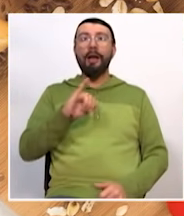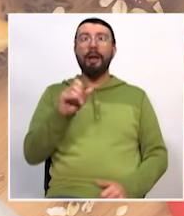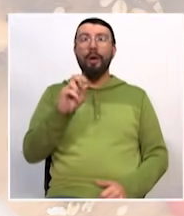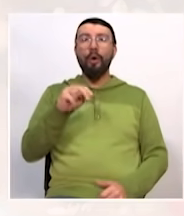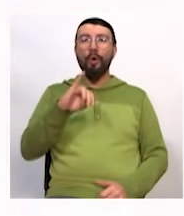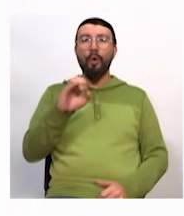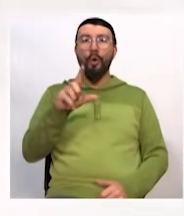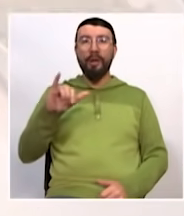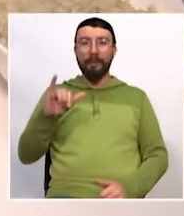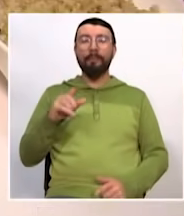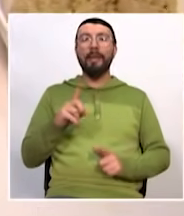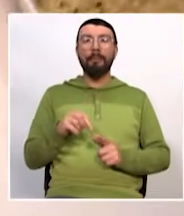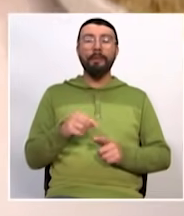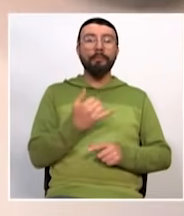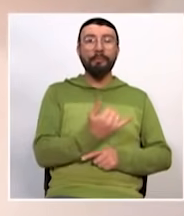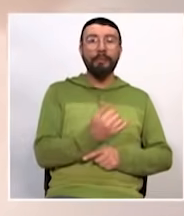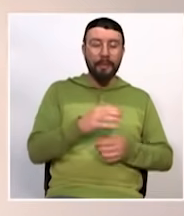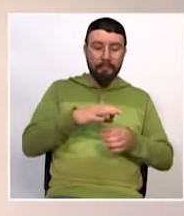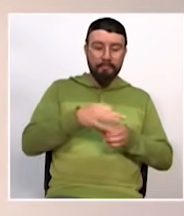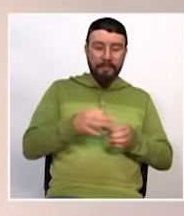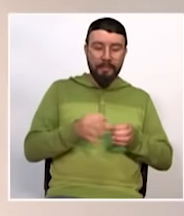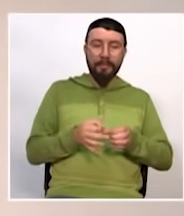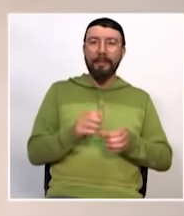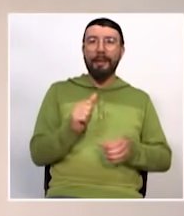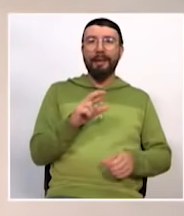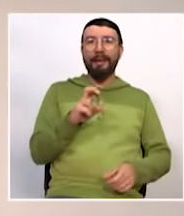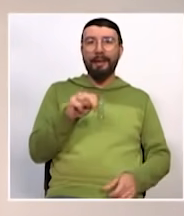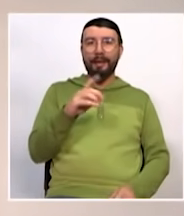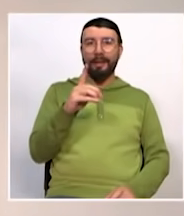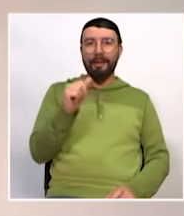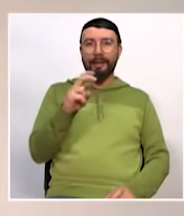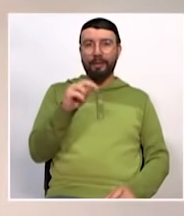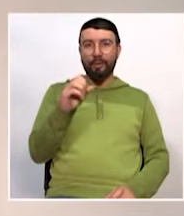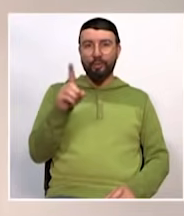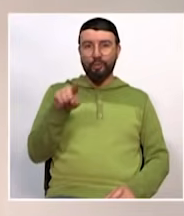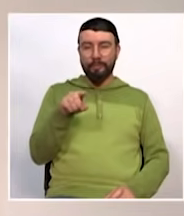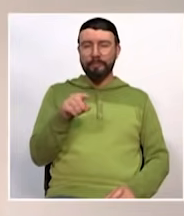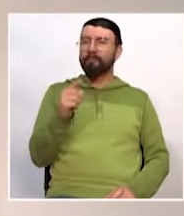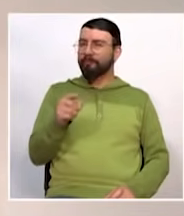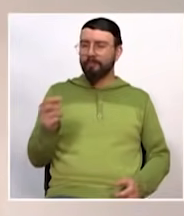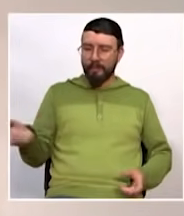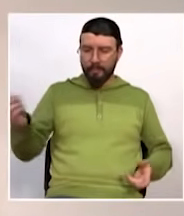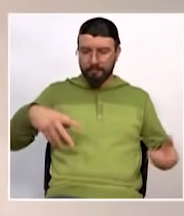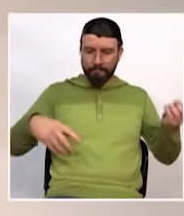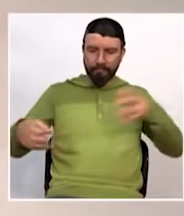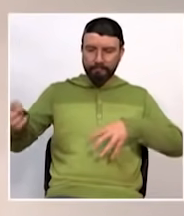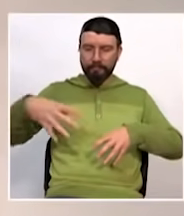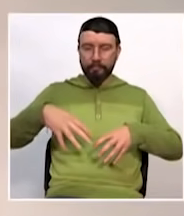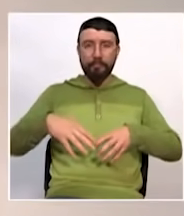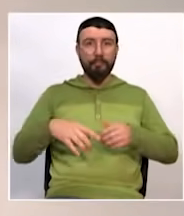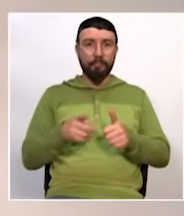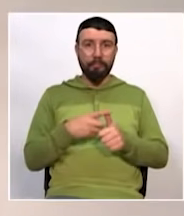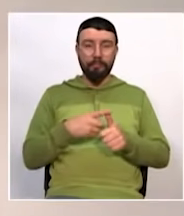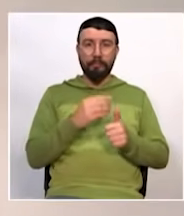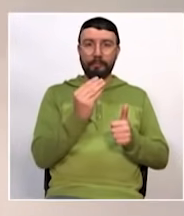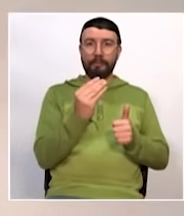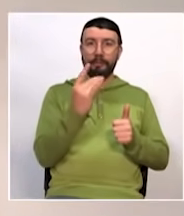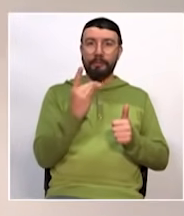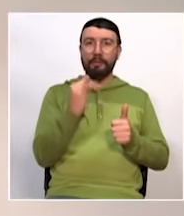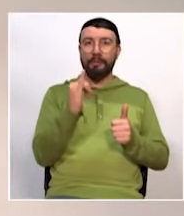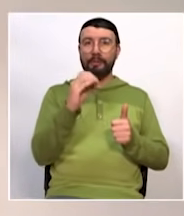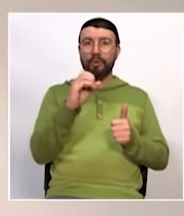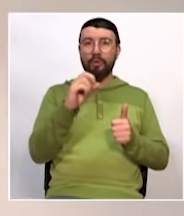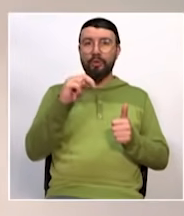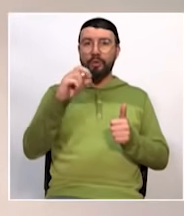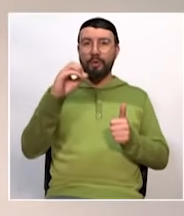bueno para esta preparación de esta ensalada vamos entonces a mezclar los ingredientes que son la quinoa y